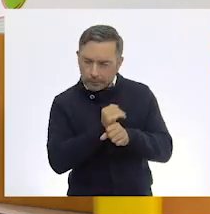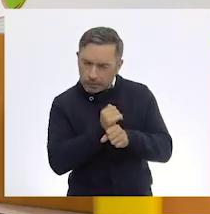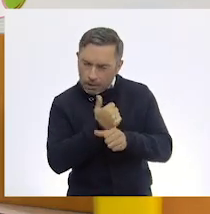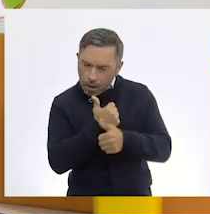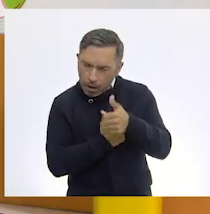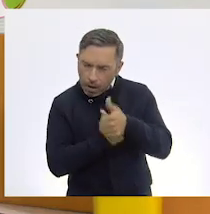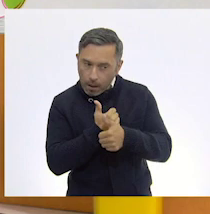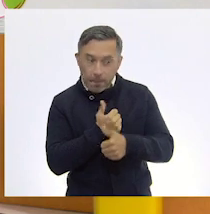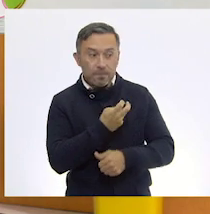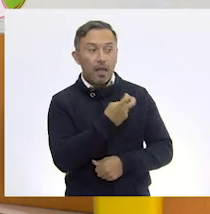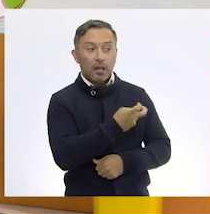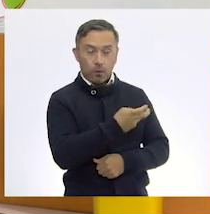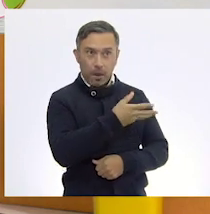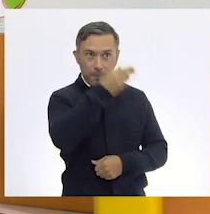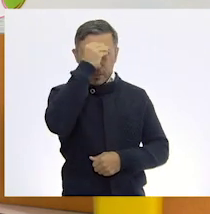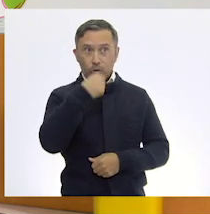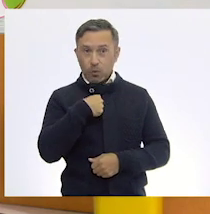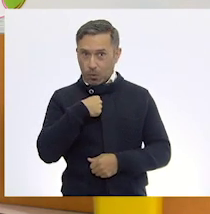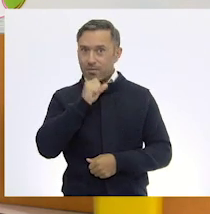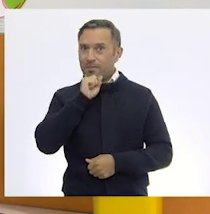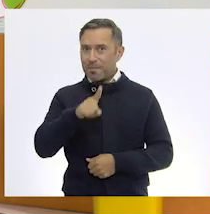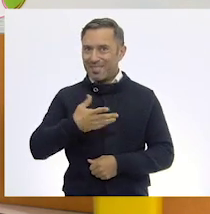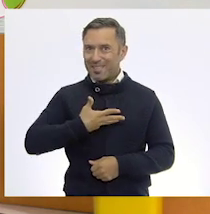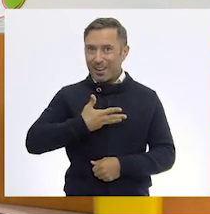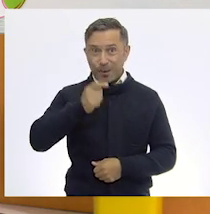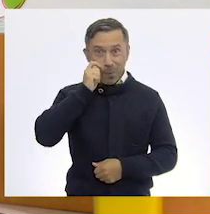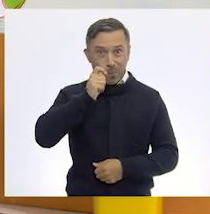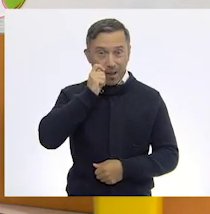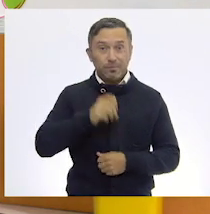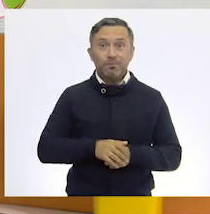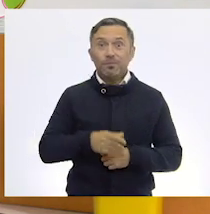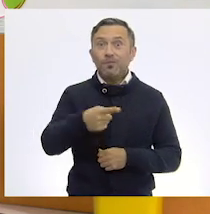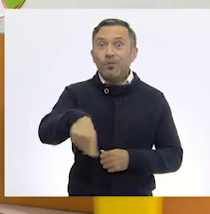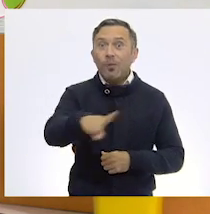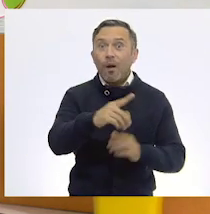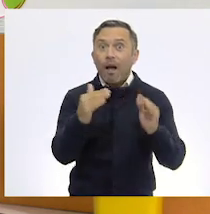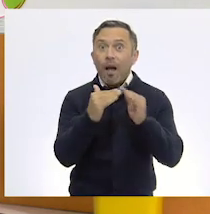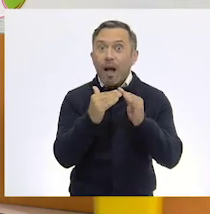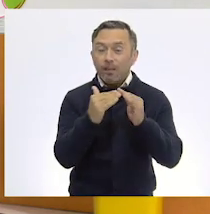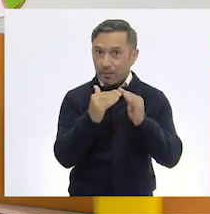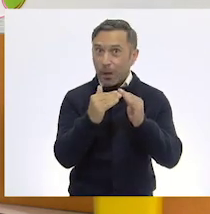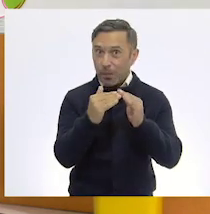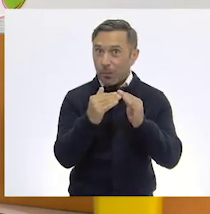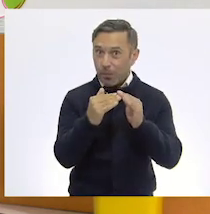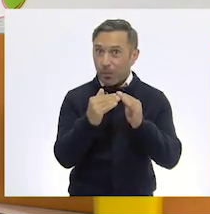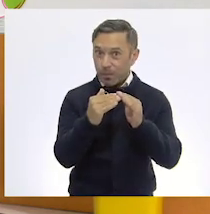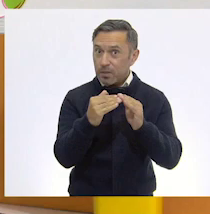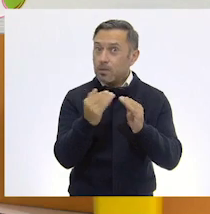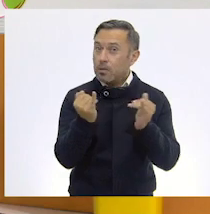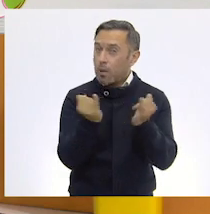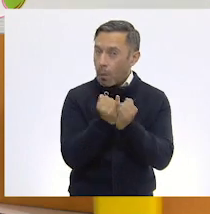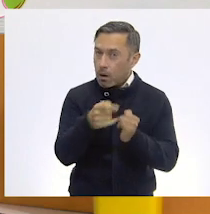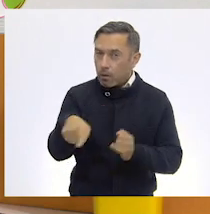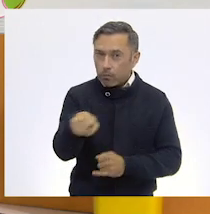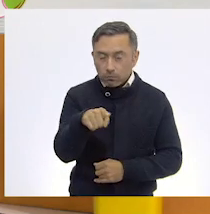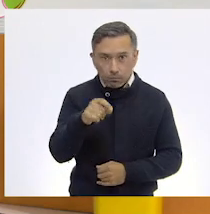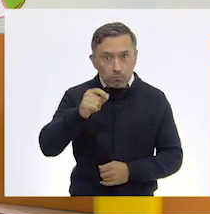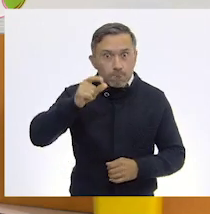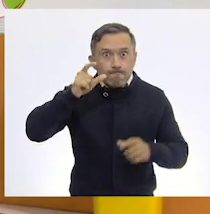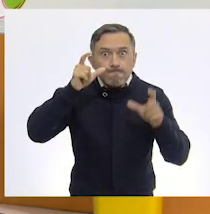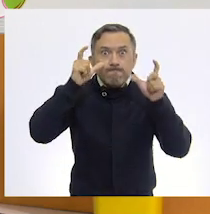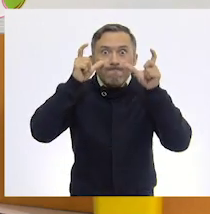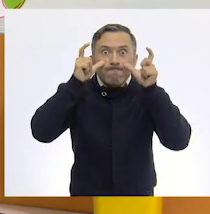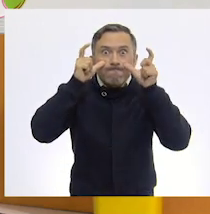Yo también traigo mi lupa. Y ustedes en casa, niñas y niños, también muy atentos. Vamos a mirar a